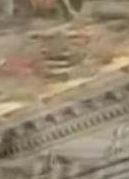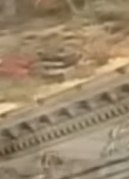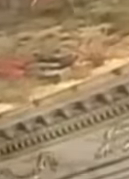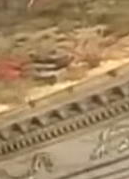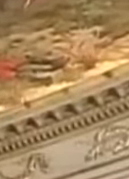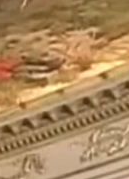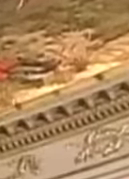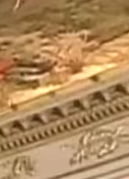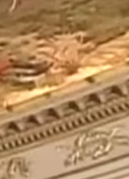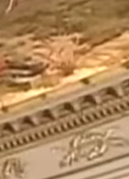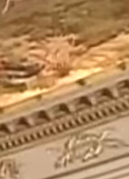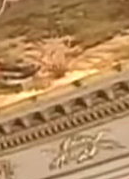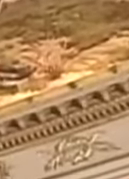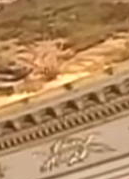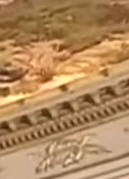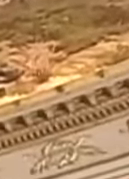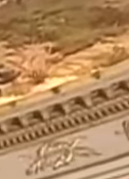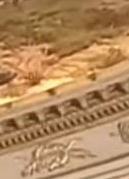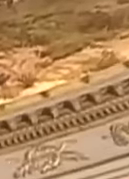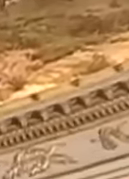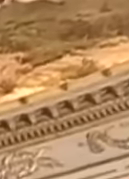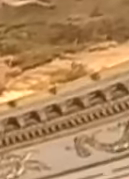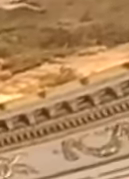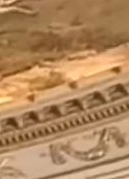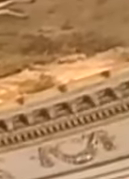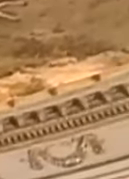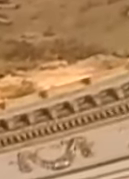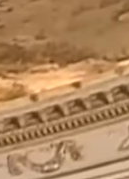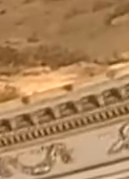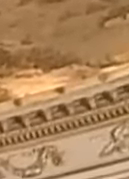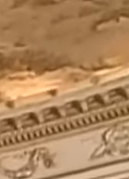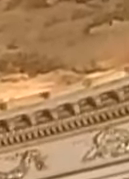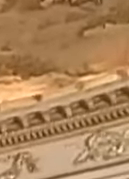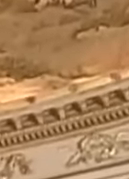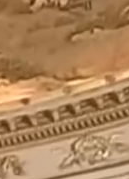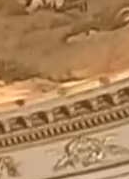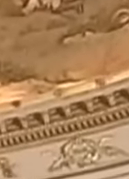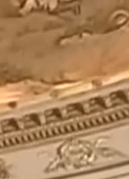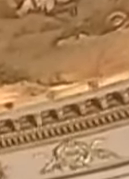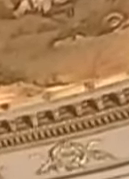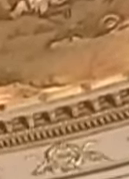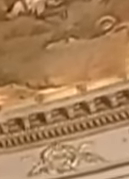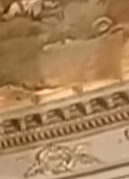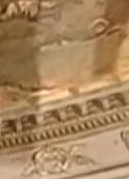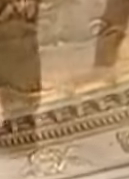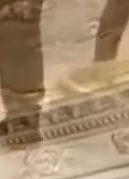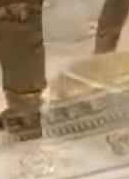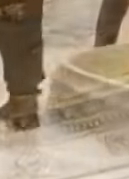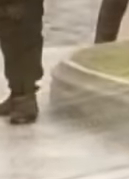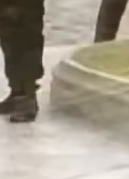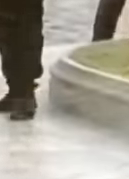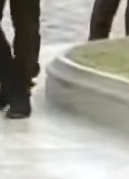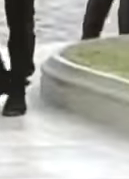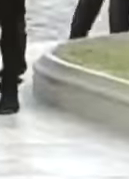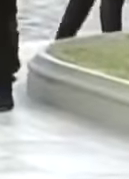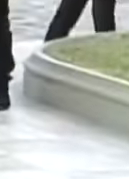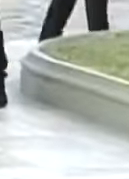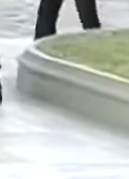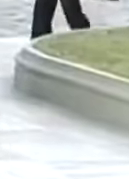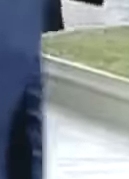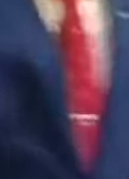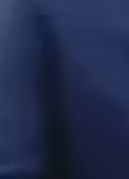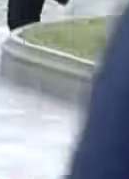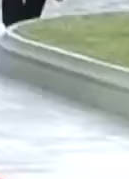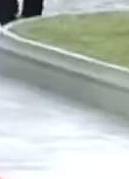nacional, en lo político, institucional, económico y religioso. Para los fines, el jefe de Estado venezolano designó